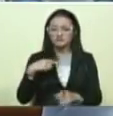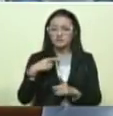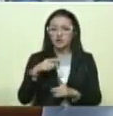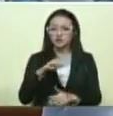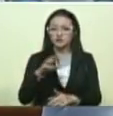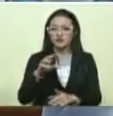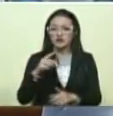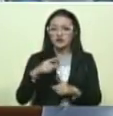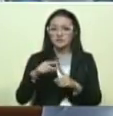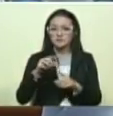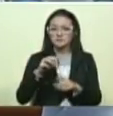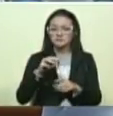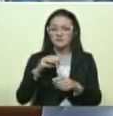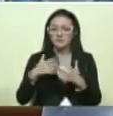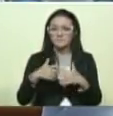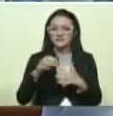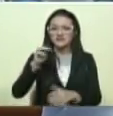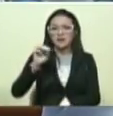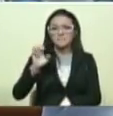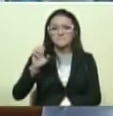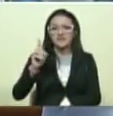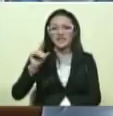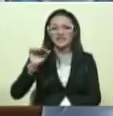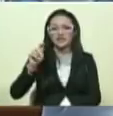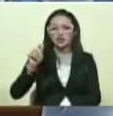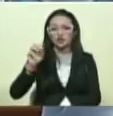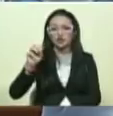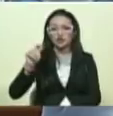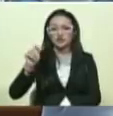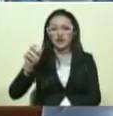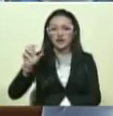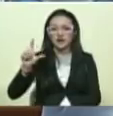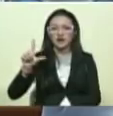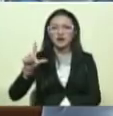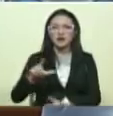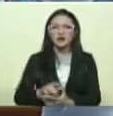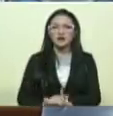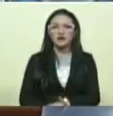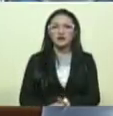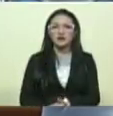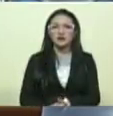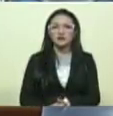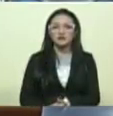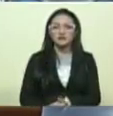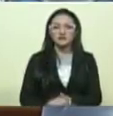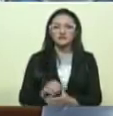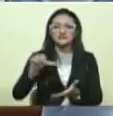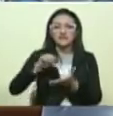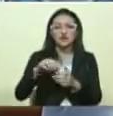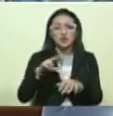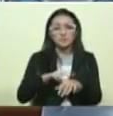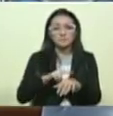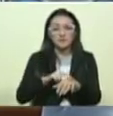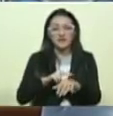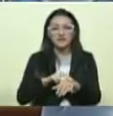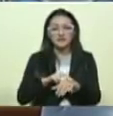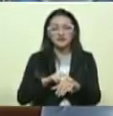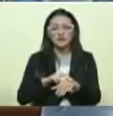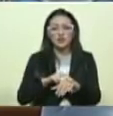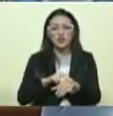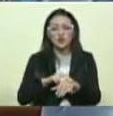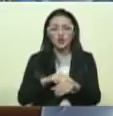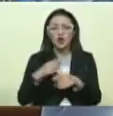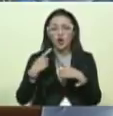Meditotal, perteneciente al conglomerado empresarial Cuférrica. Y Centro Médico Total, compañía anónima,